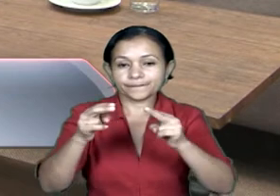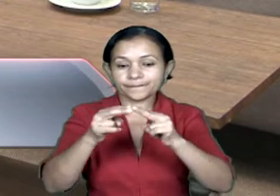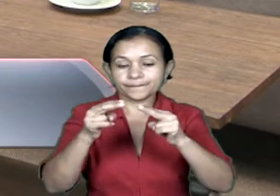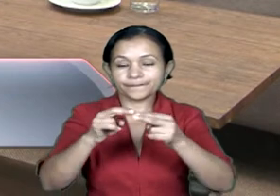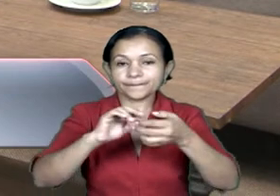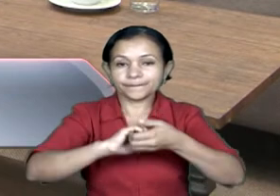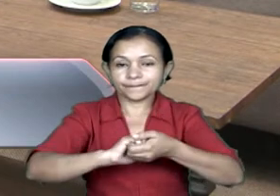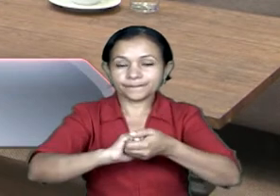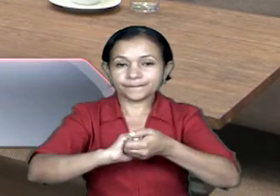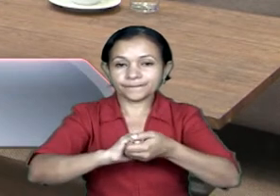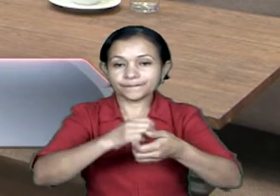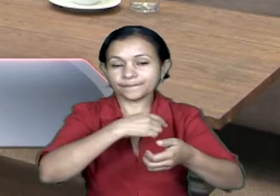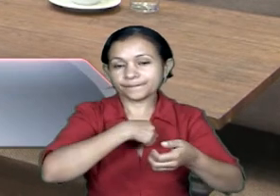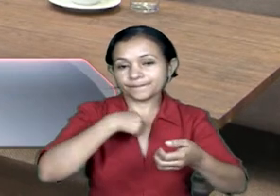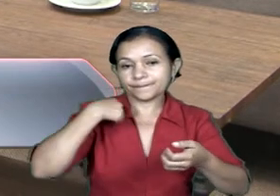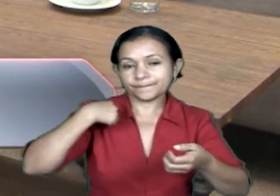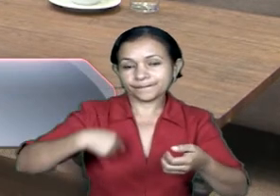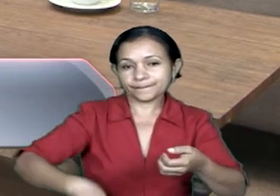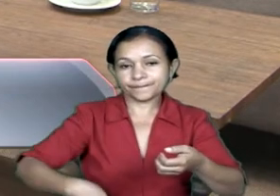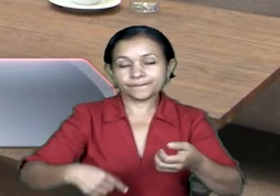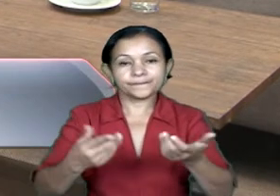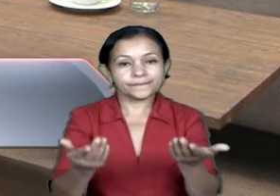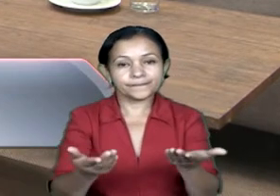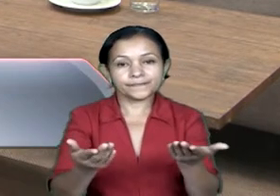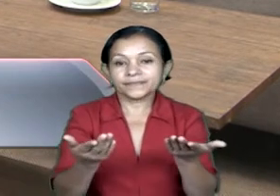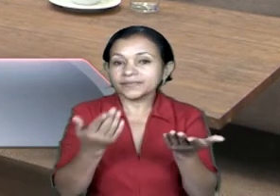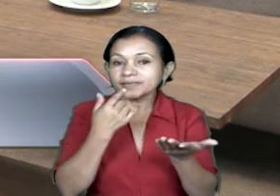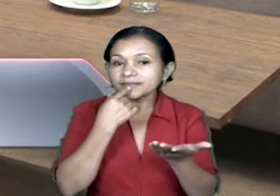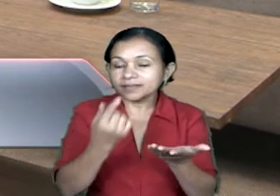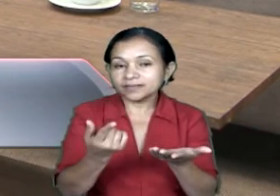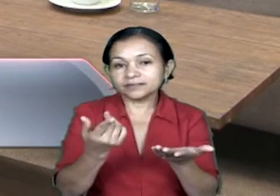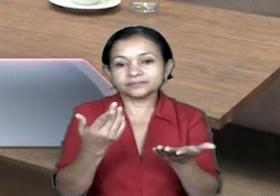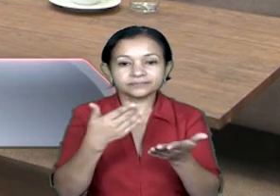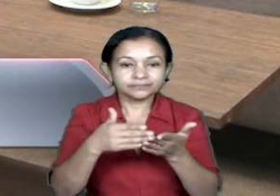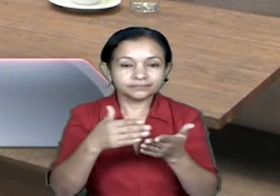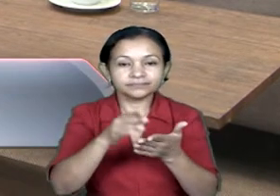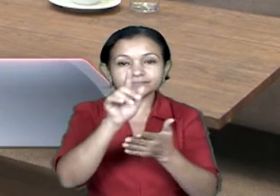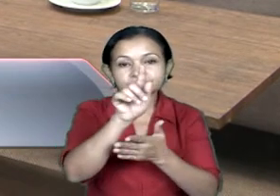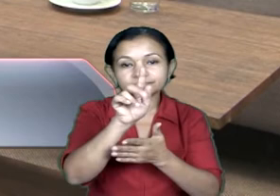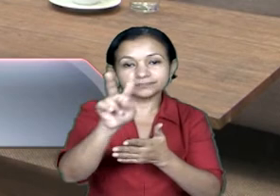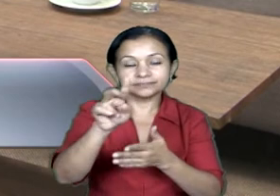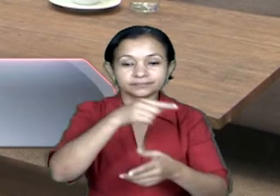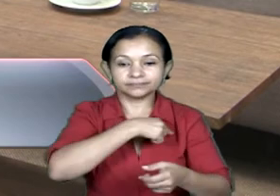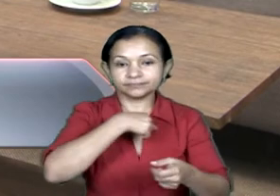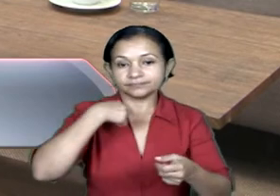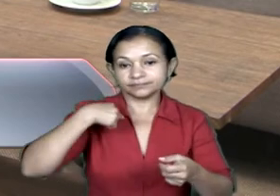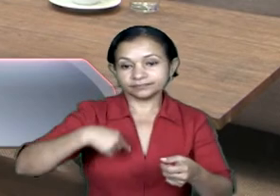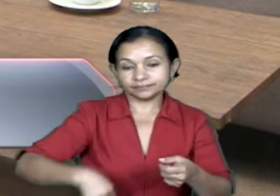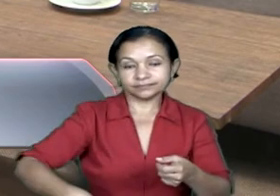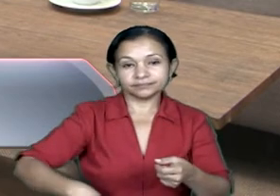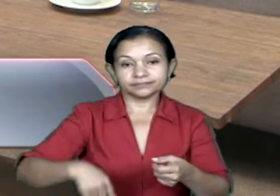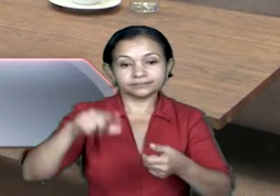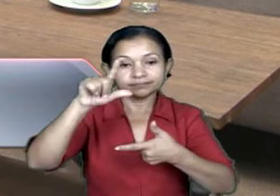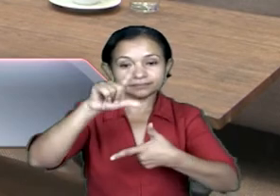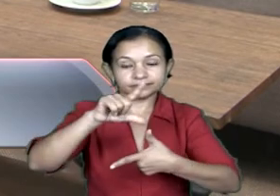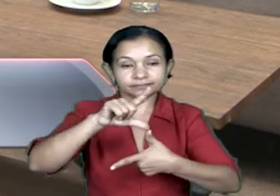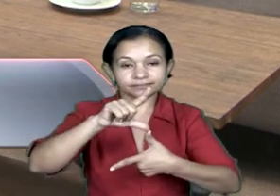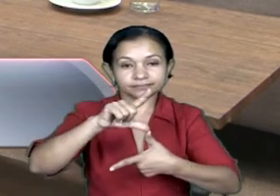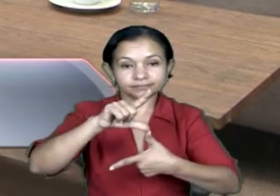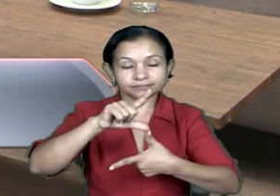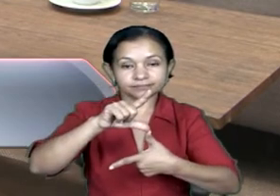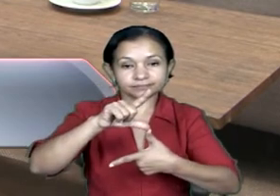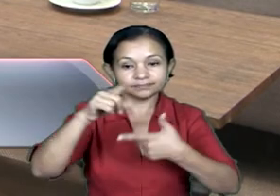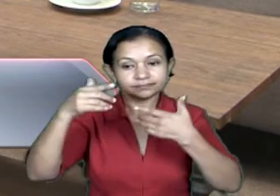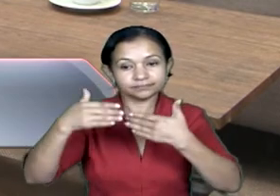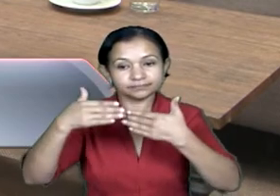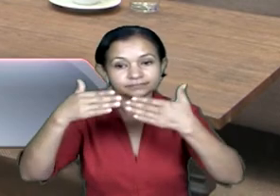bien estrecha con China-Taiwán. Muy bien. Que, bueno, dicho sea de paso, y para nuestros televidentes, China-Taiwán también para los mercados latinoamericanos es precisamente una